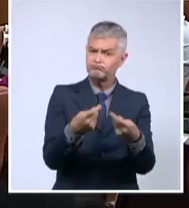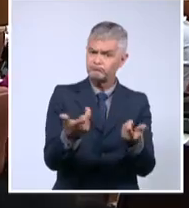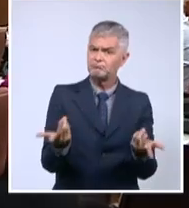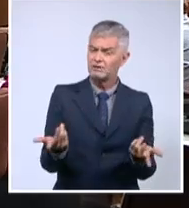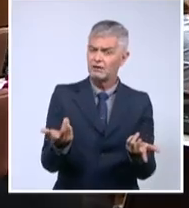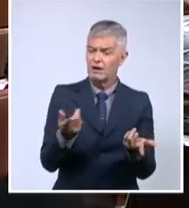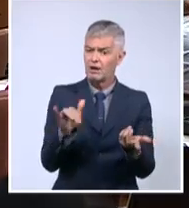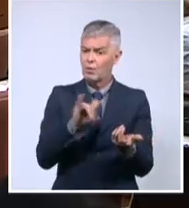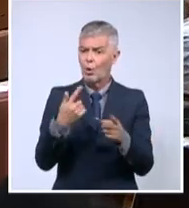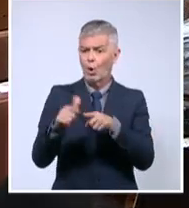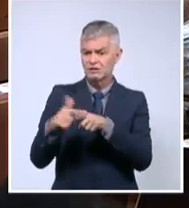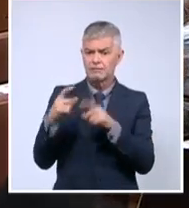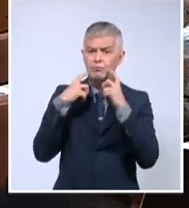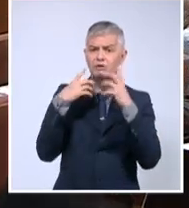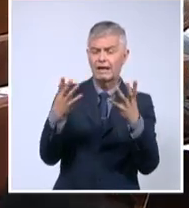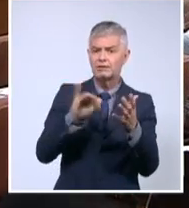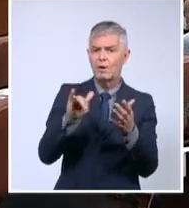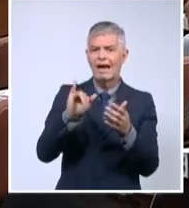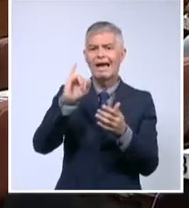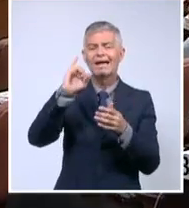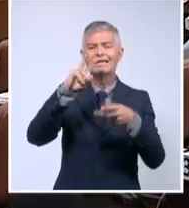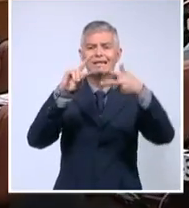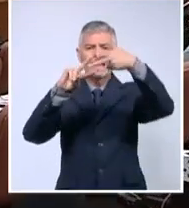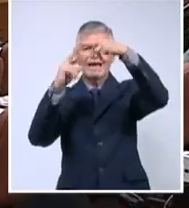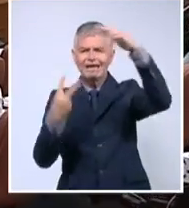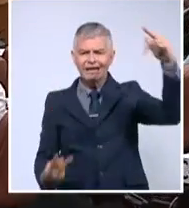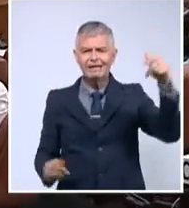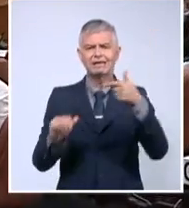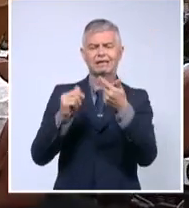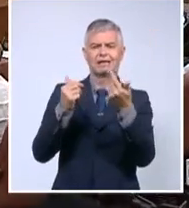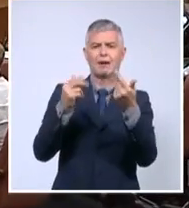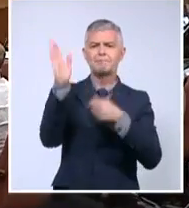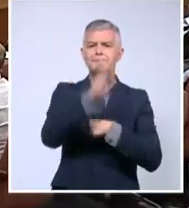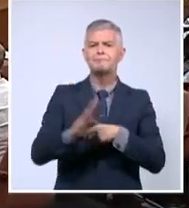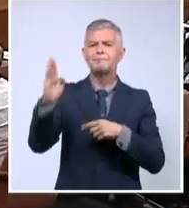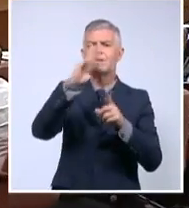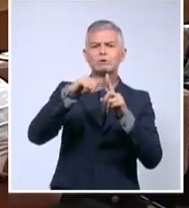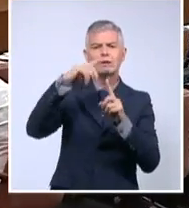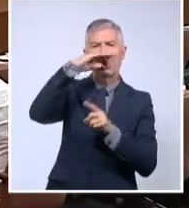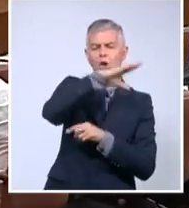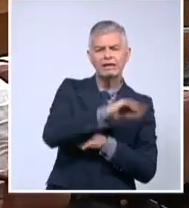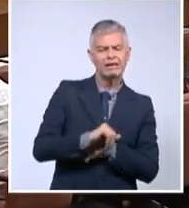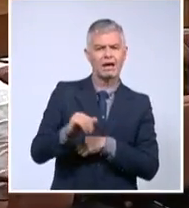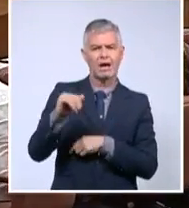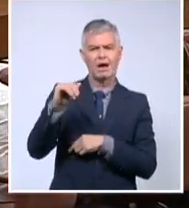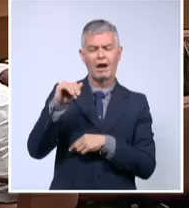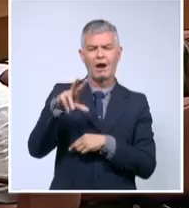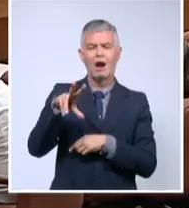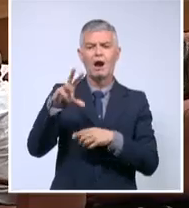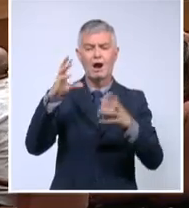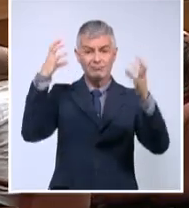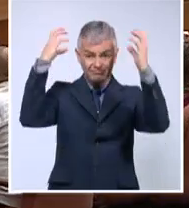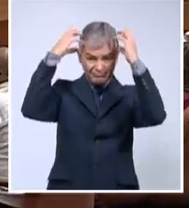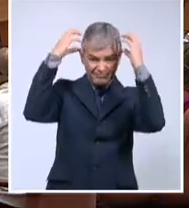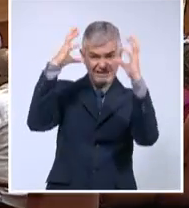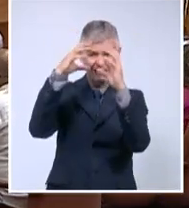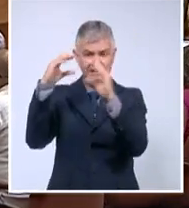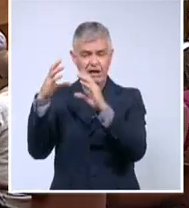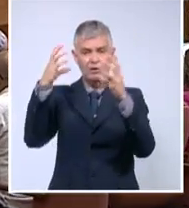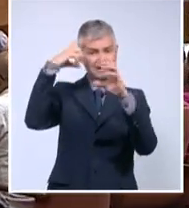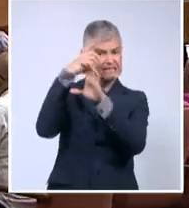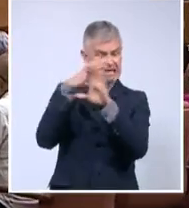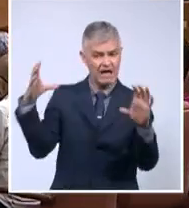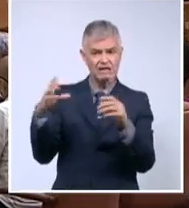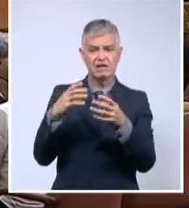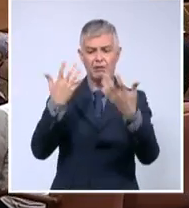primer mundo como la ingeniería genética y la biotecnología, las neurociencias y la producción de medicamentos, nos han